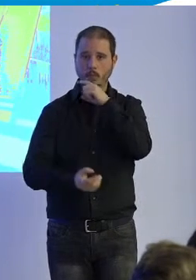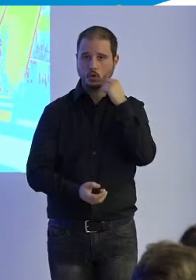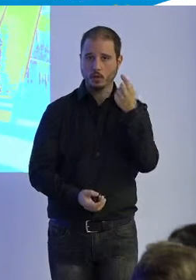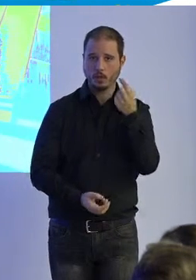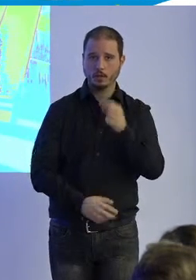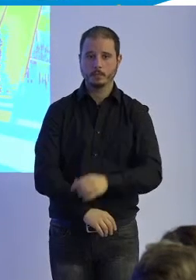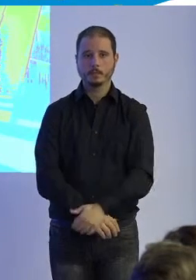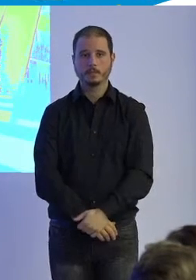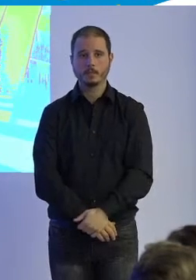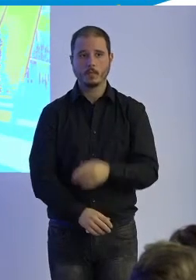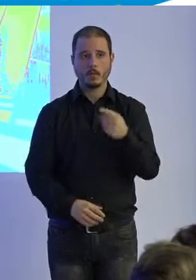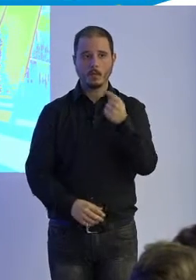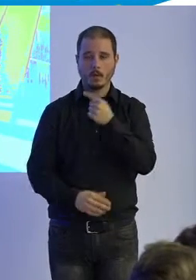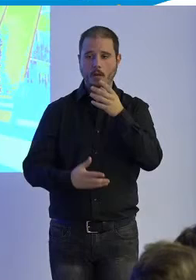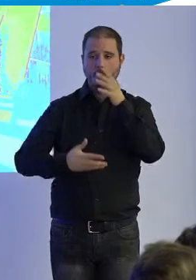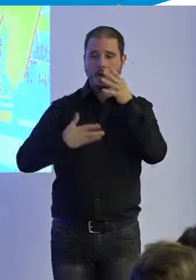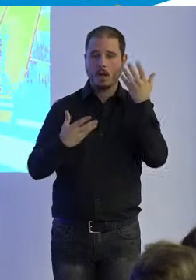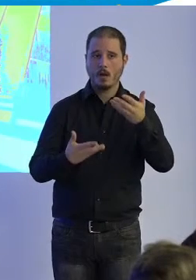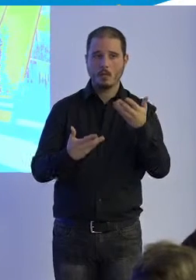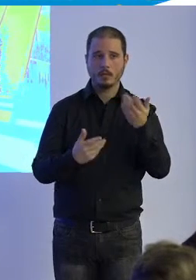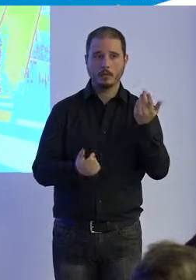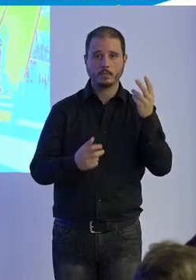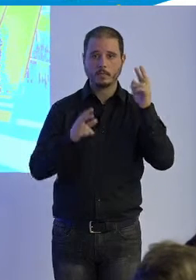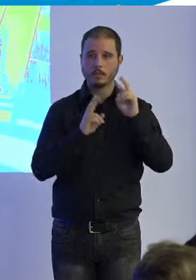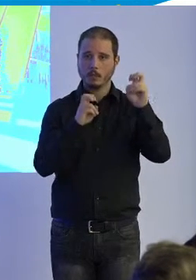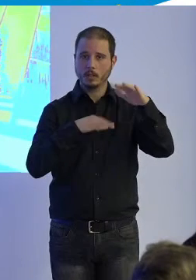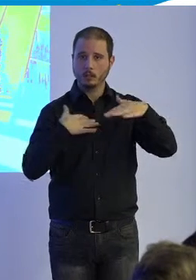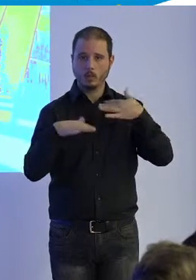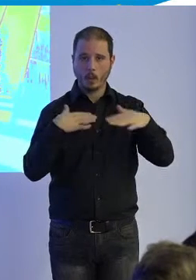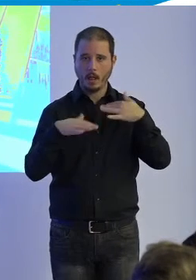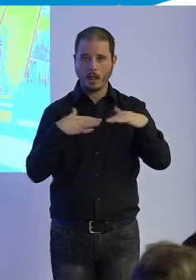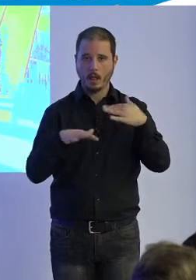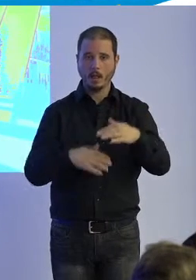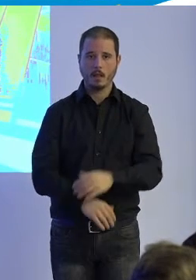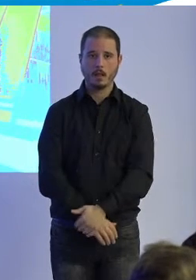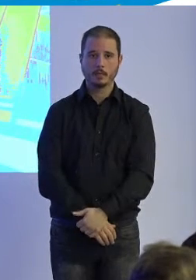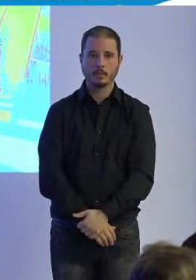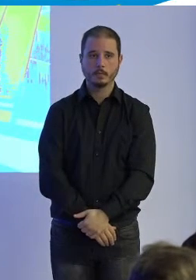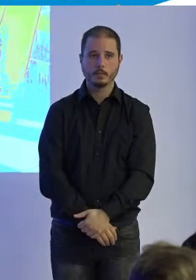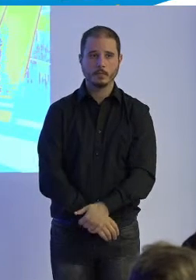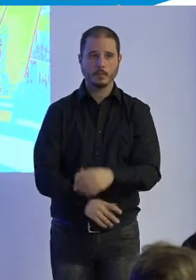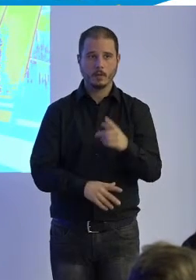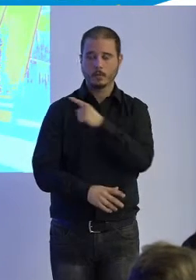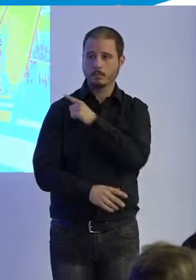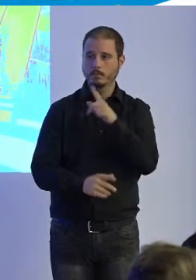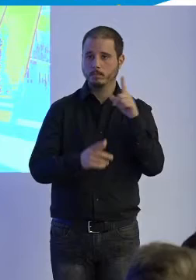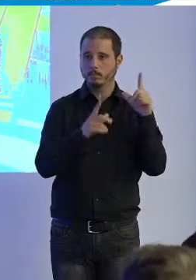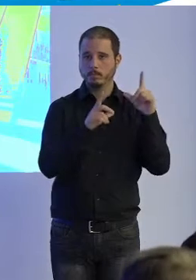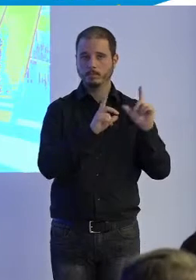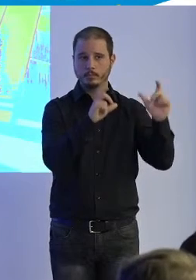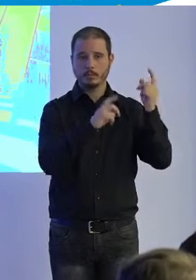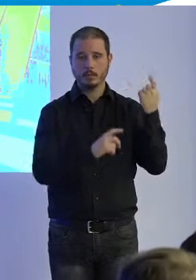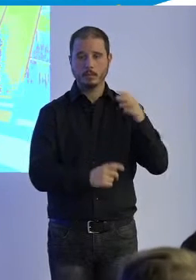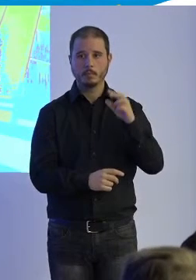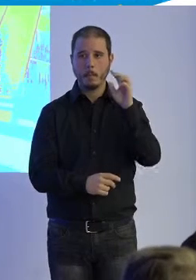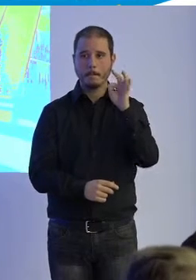en esa temporada trabajando con temas de movilidad. Ahí está un pantallazo del proyecto